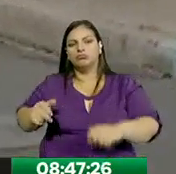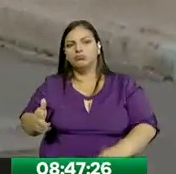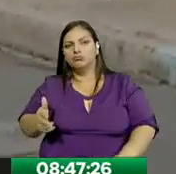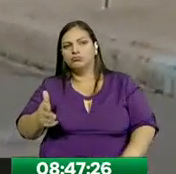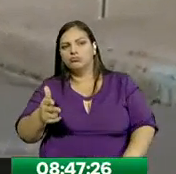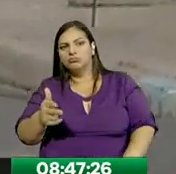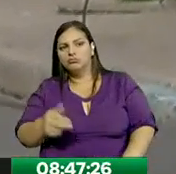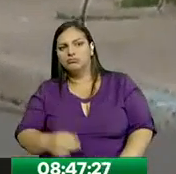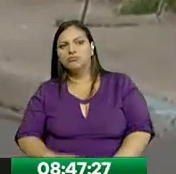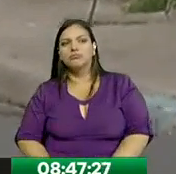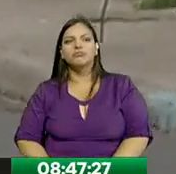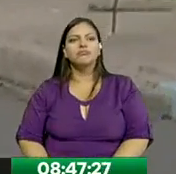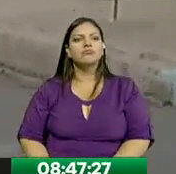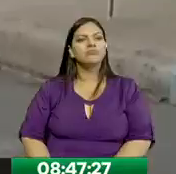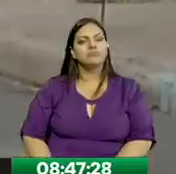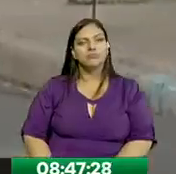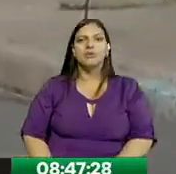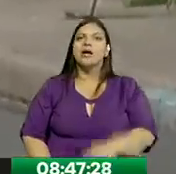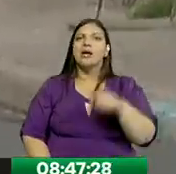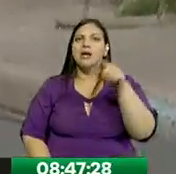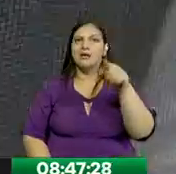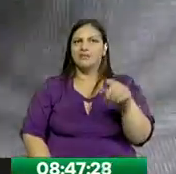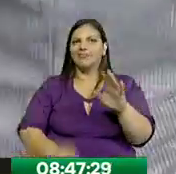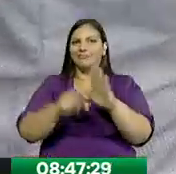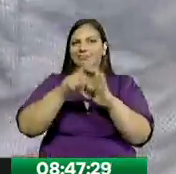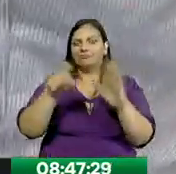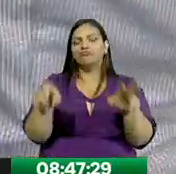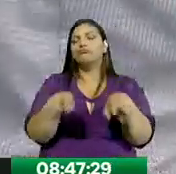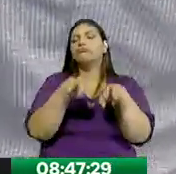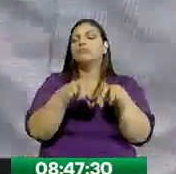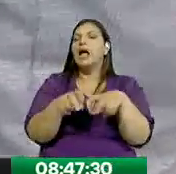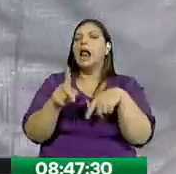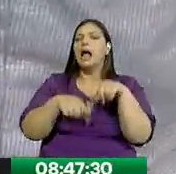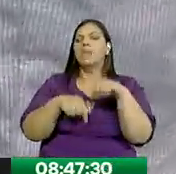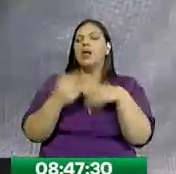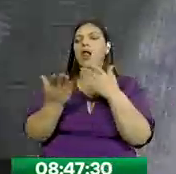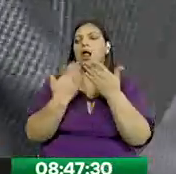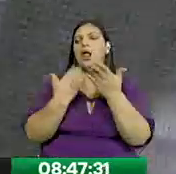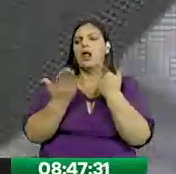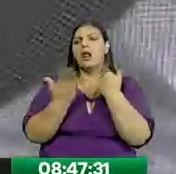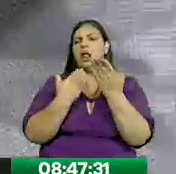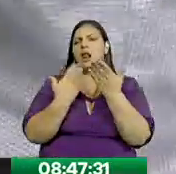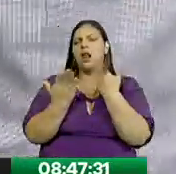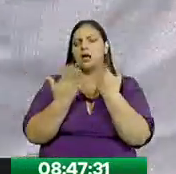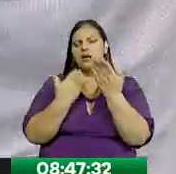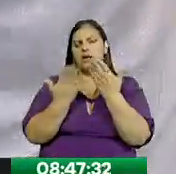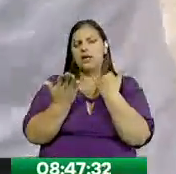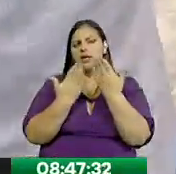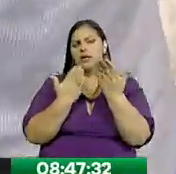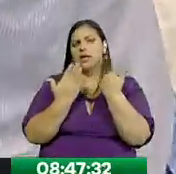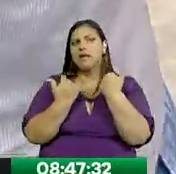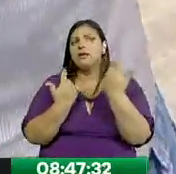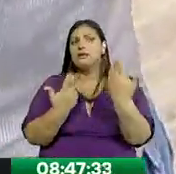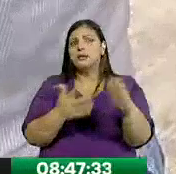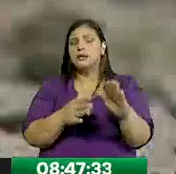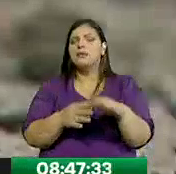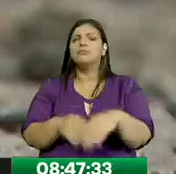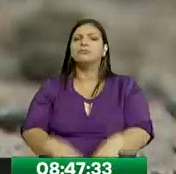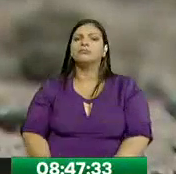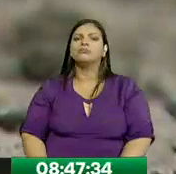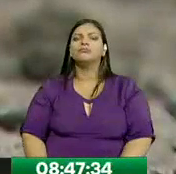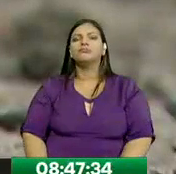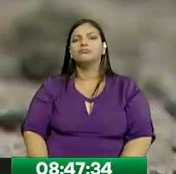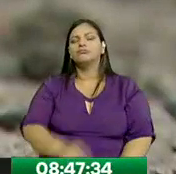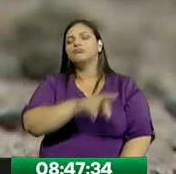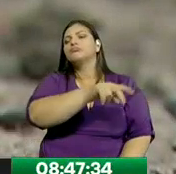después cayeron más atrás las otras motos y a dispararlo. El afectado fue trasladado de inmediato hasta una casa de salud donde permanece. Se